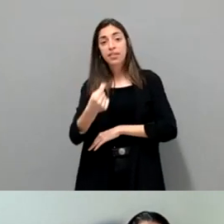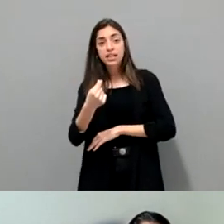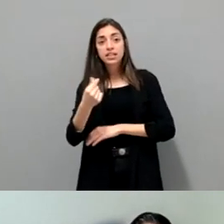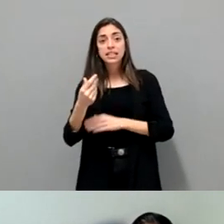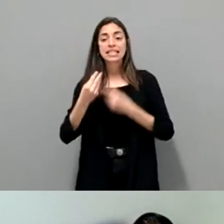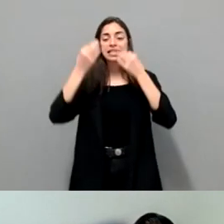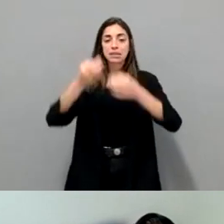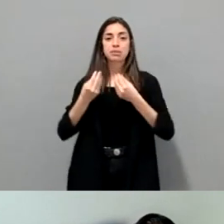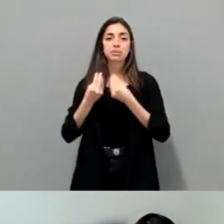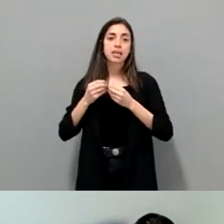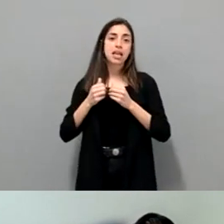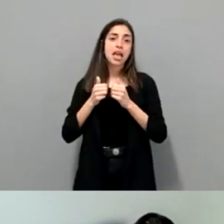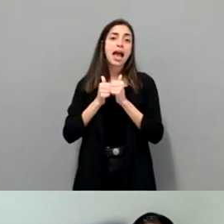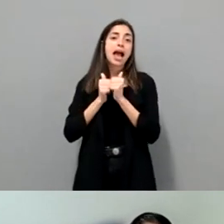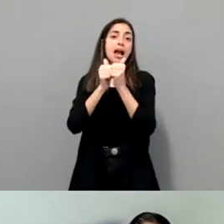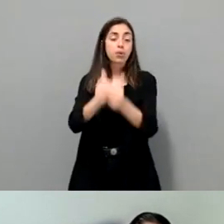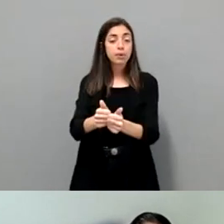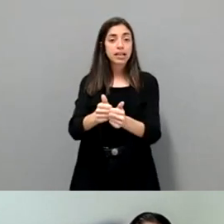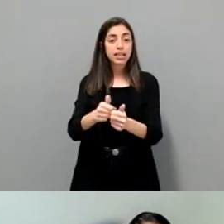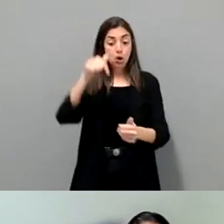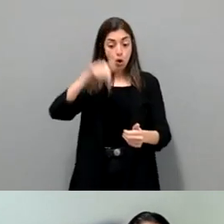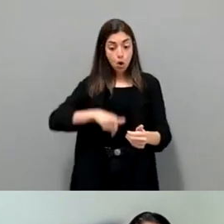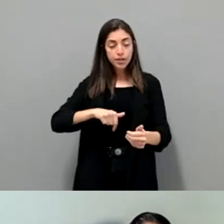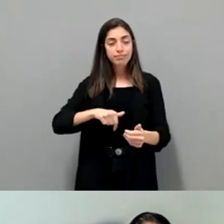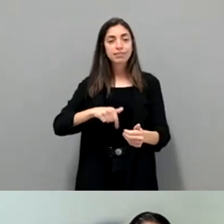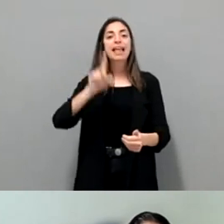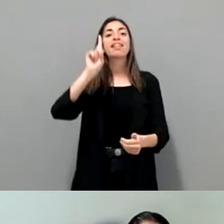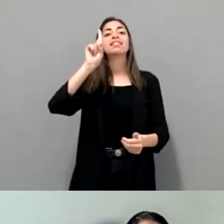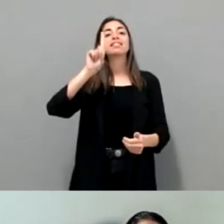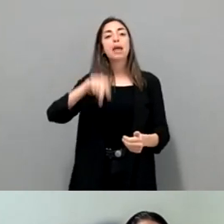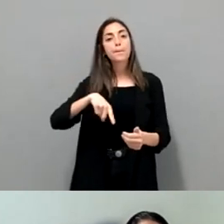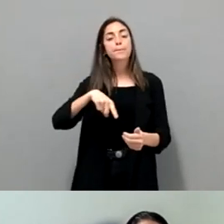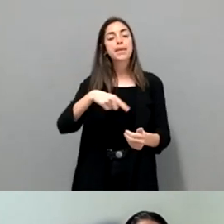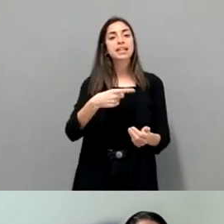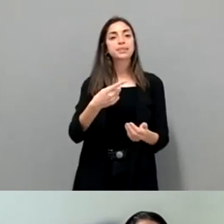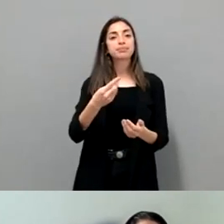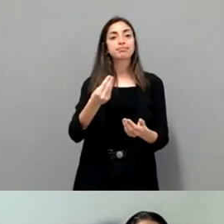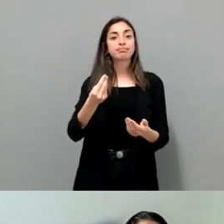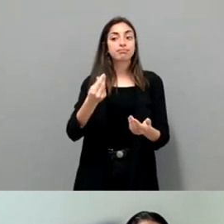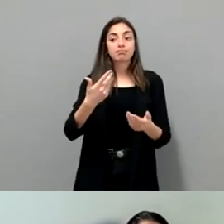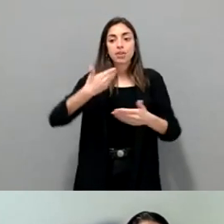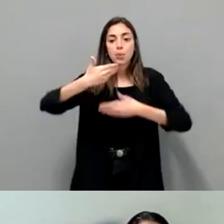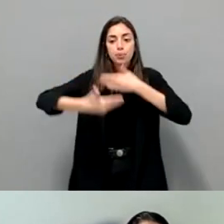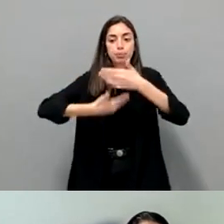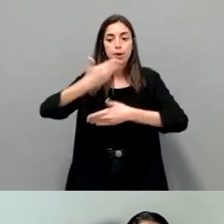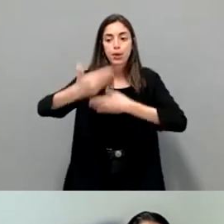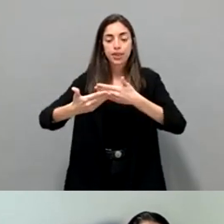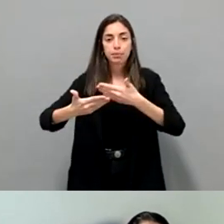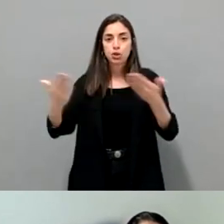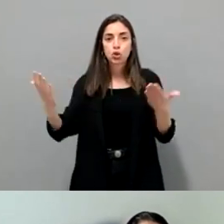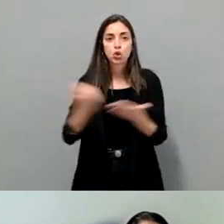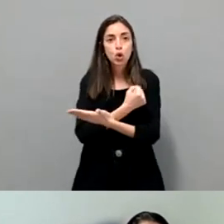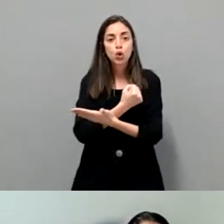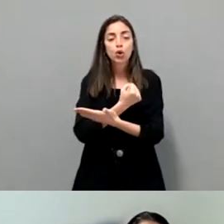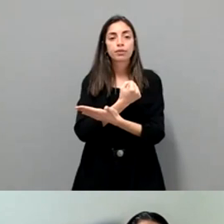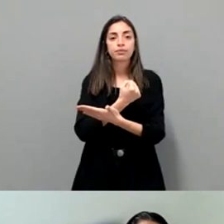acompañando a las mujeres hoy aquí lo estén también en todo el procedimiento, sea del tipo que sea,